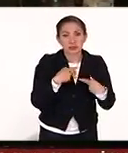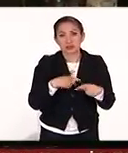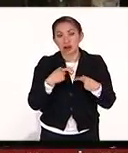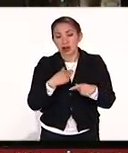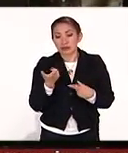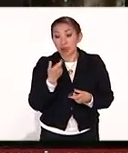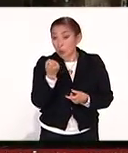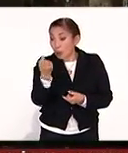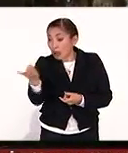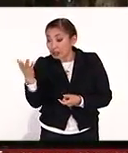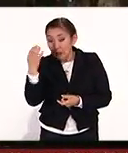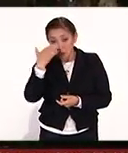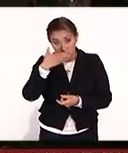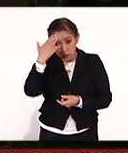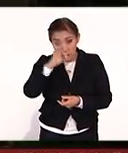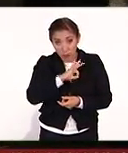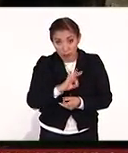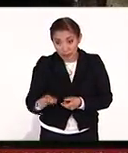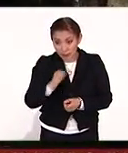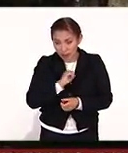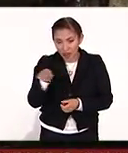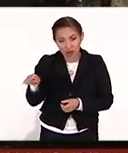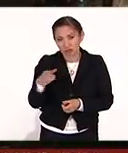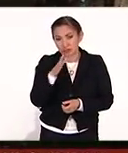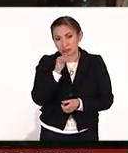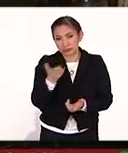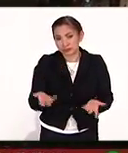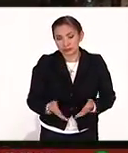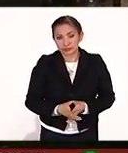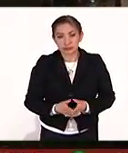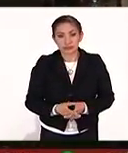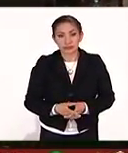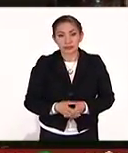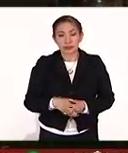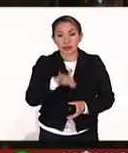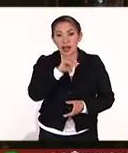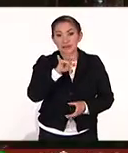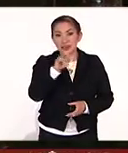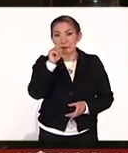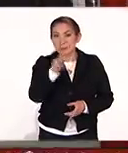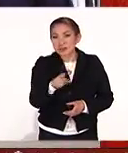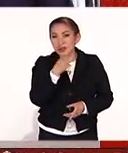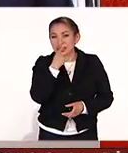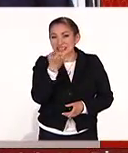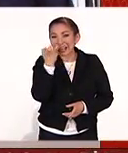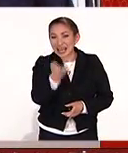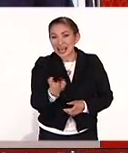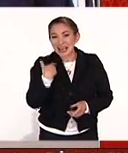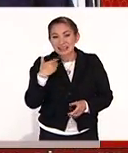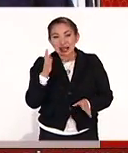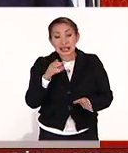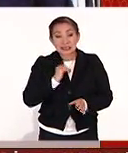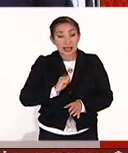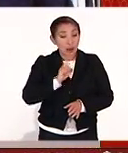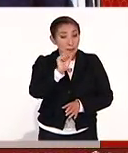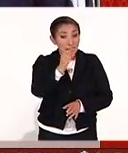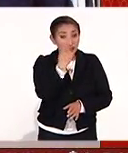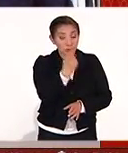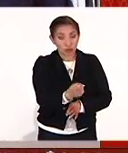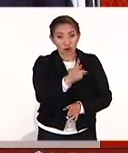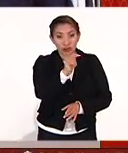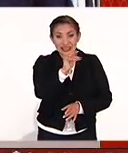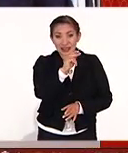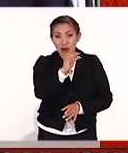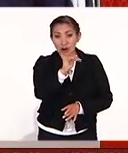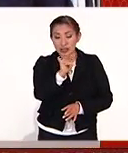cualquier musulmán pueda ser potencialmente un terrorista. Javier, justamente tú decías que este es uno de los retos del siglo XXI, el